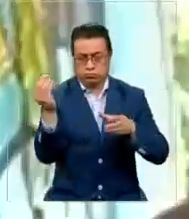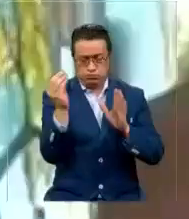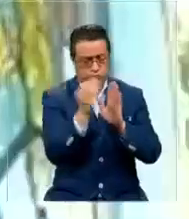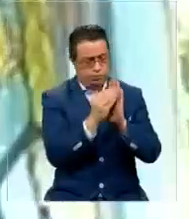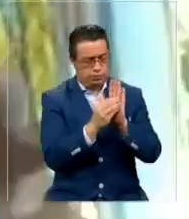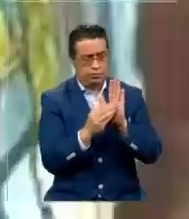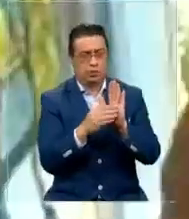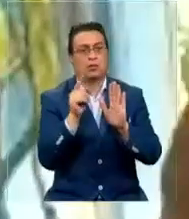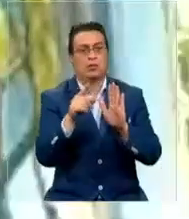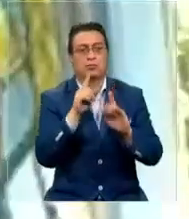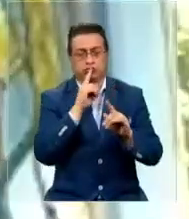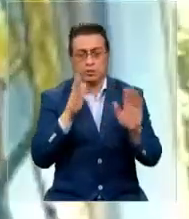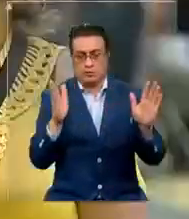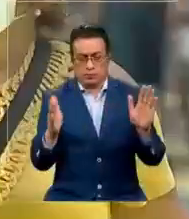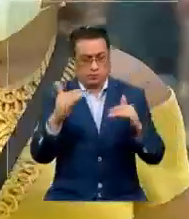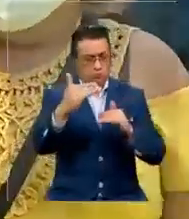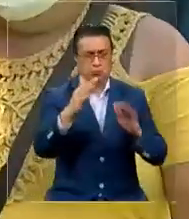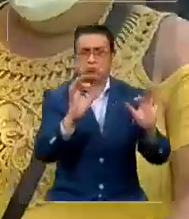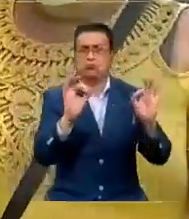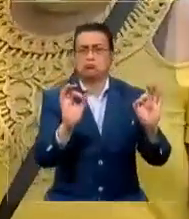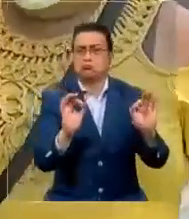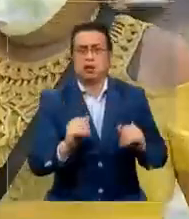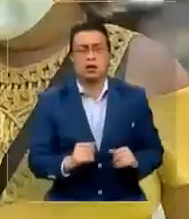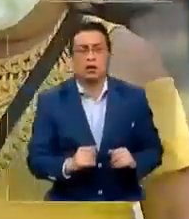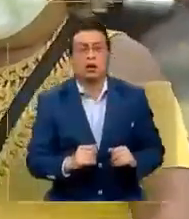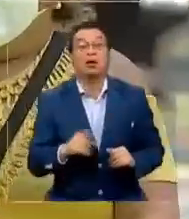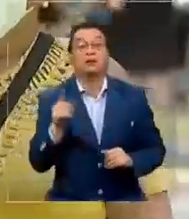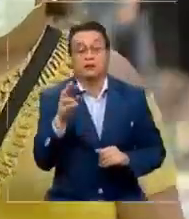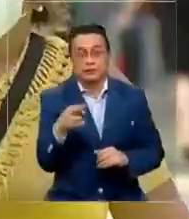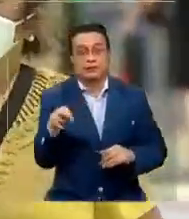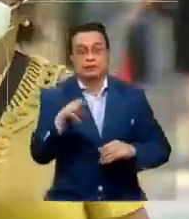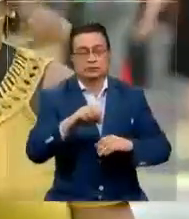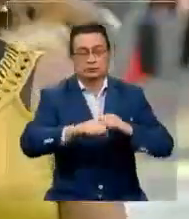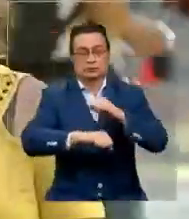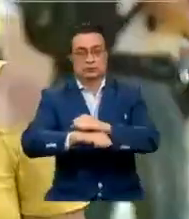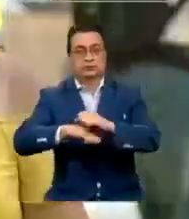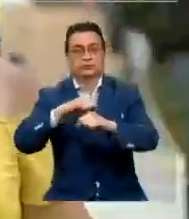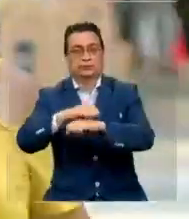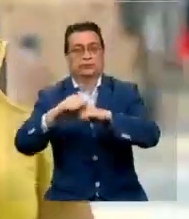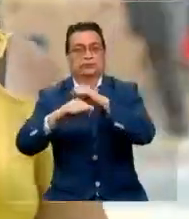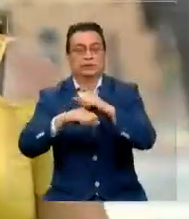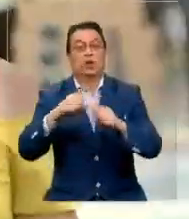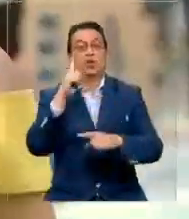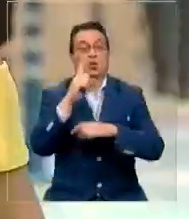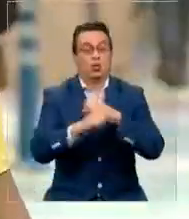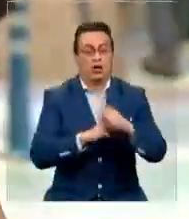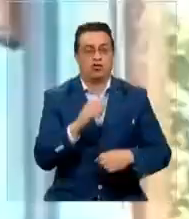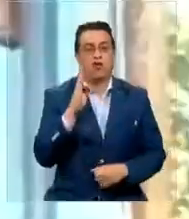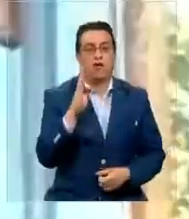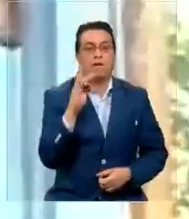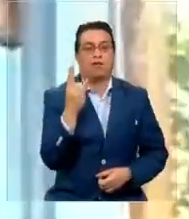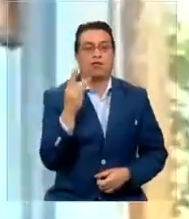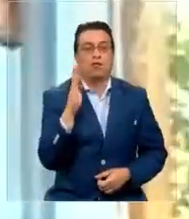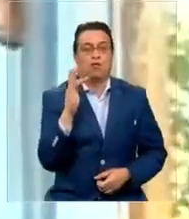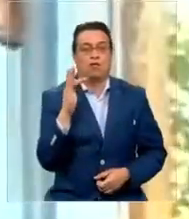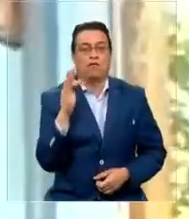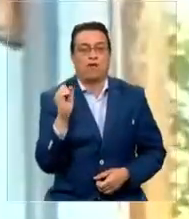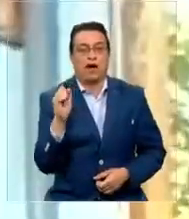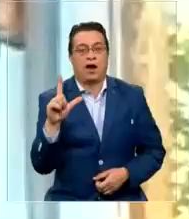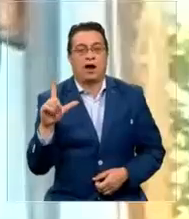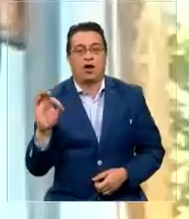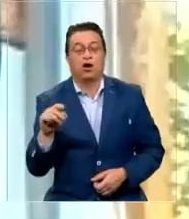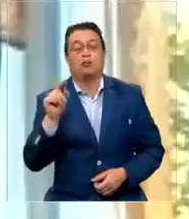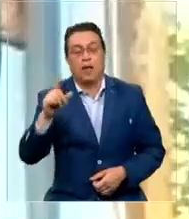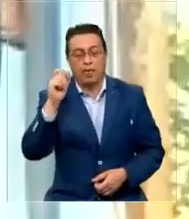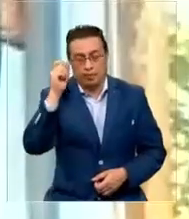registra, le pone límites. Un ciclo de reestructuración comenzaría con el año del búfalo. De entender que